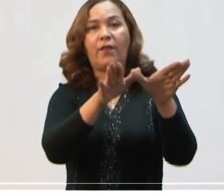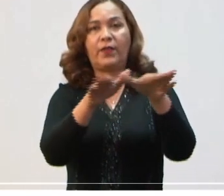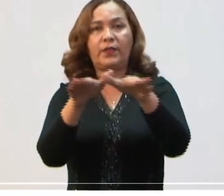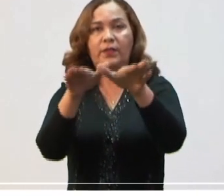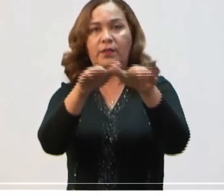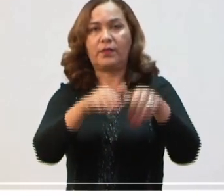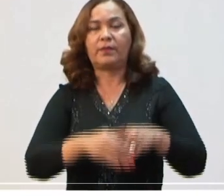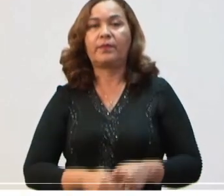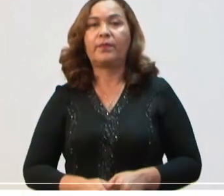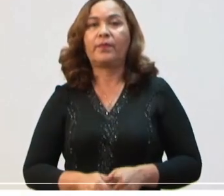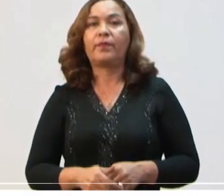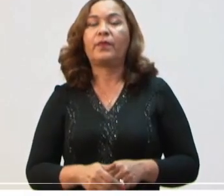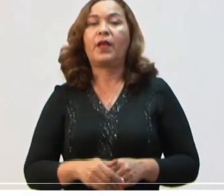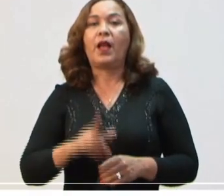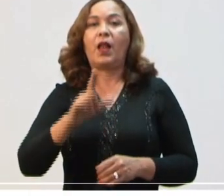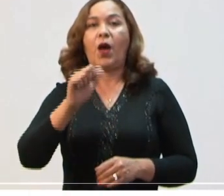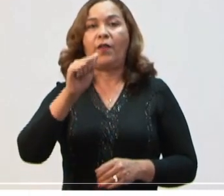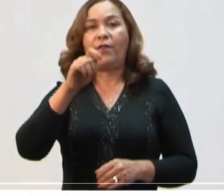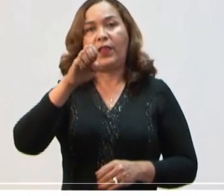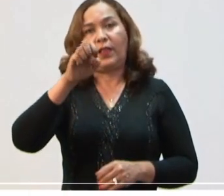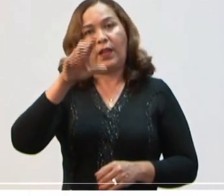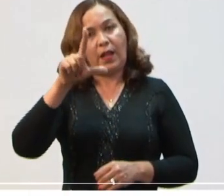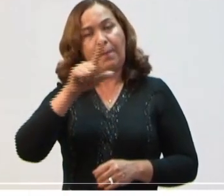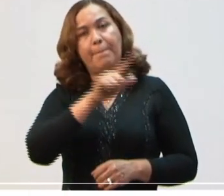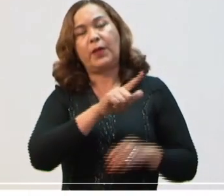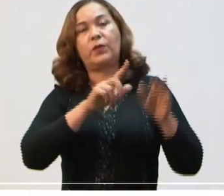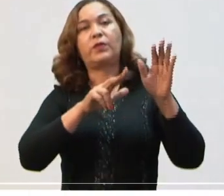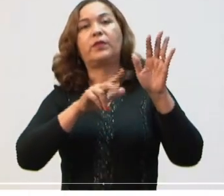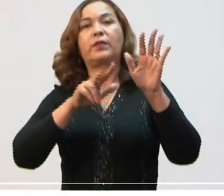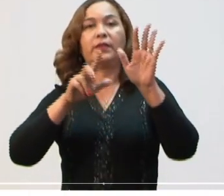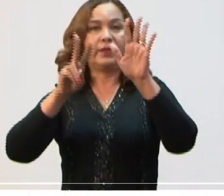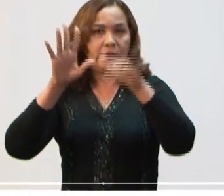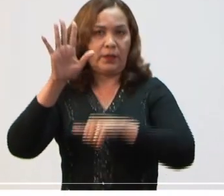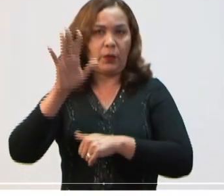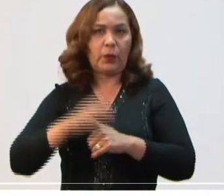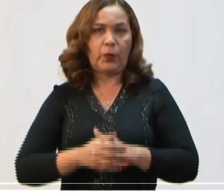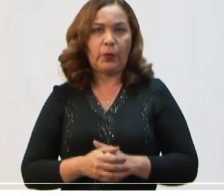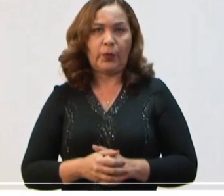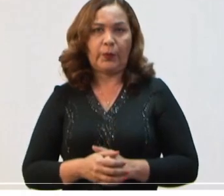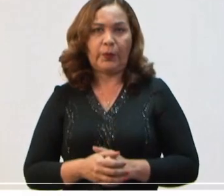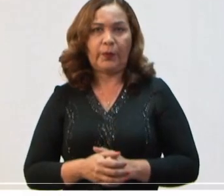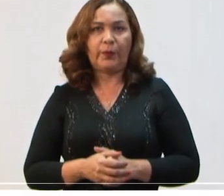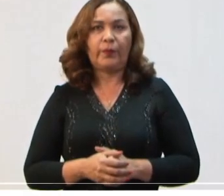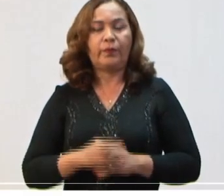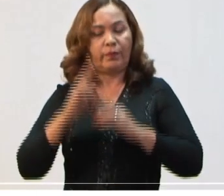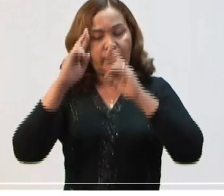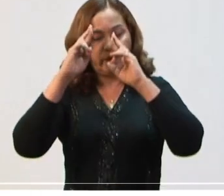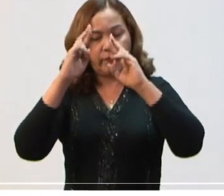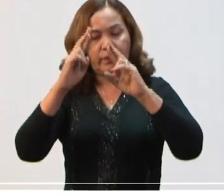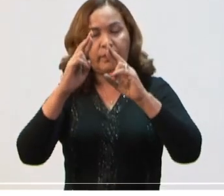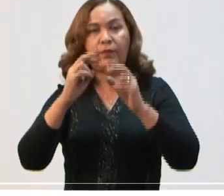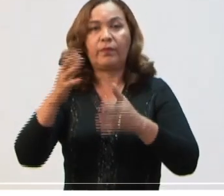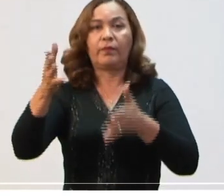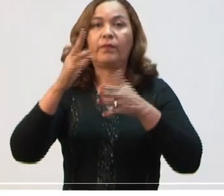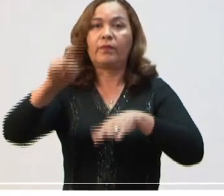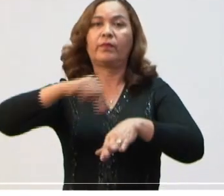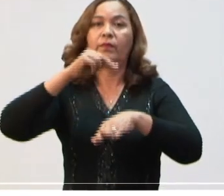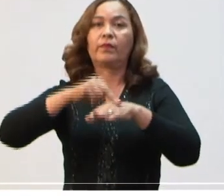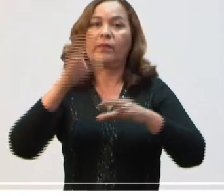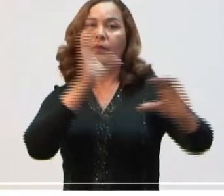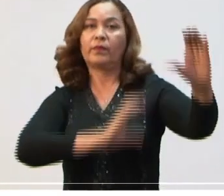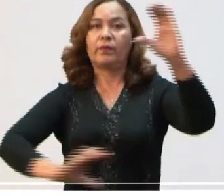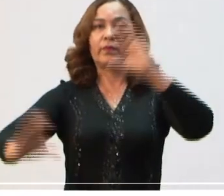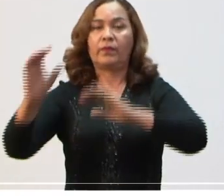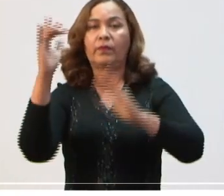de aves laudo arbitral 1865 reconocimiento al premio nacional